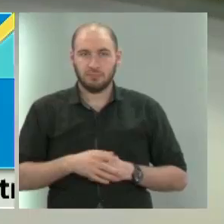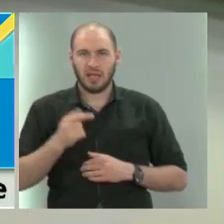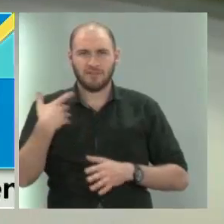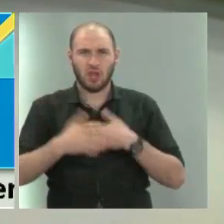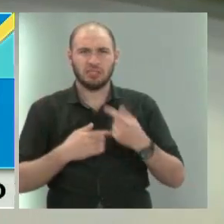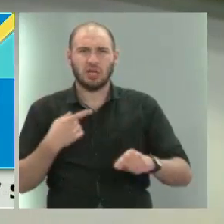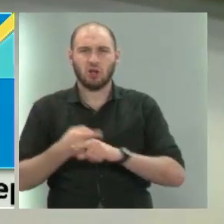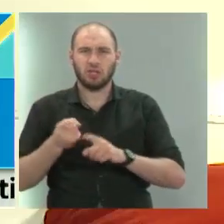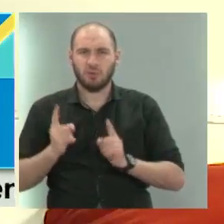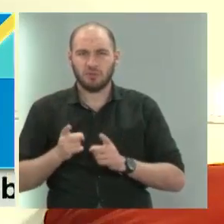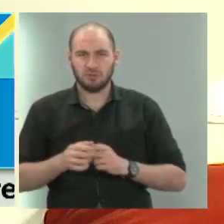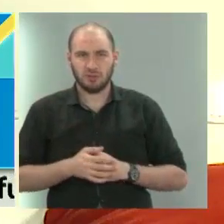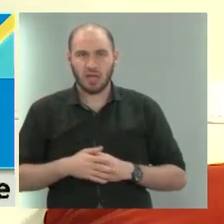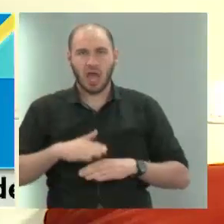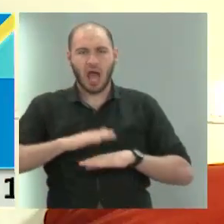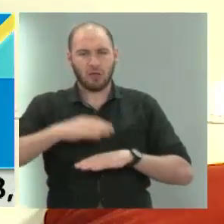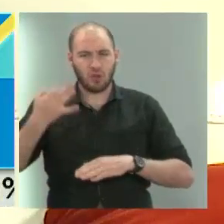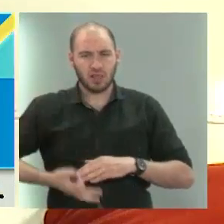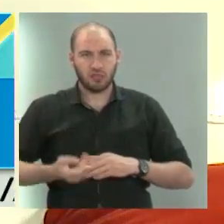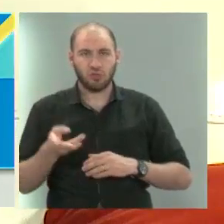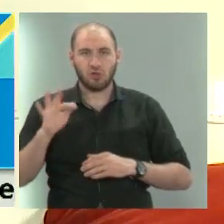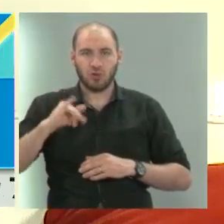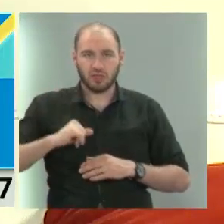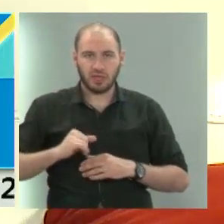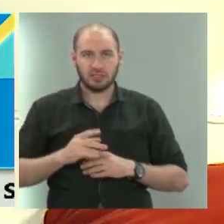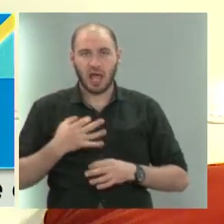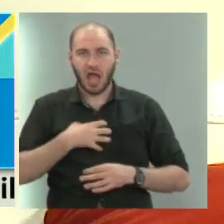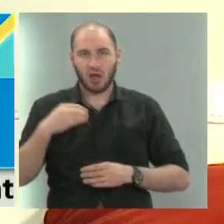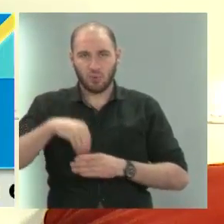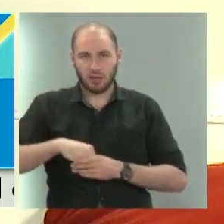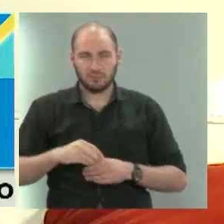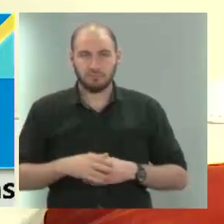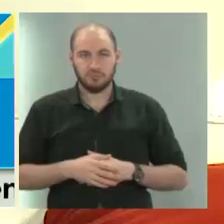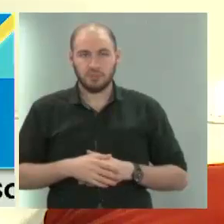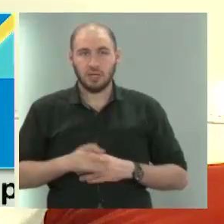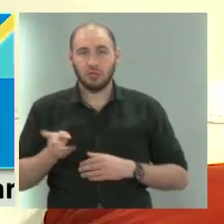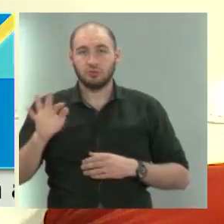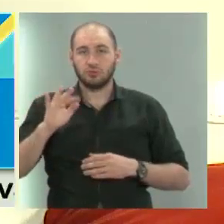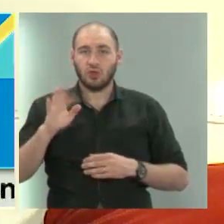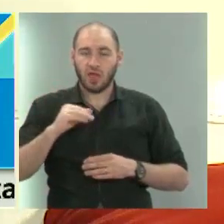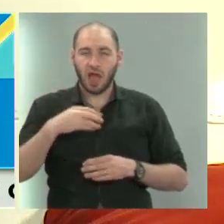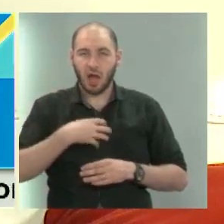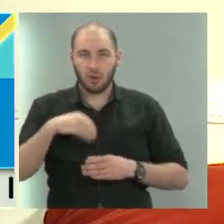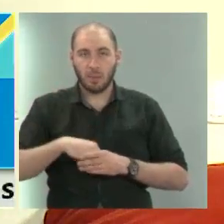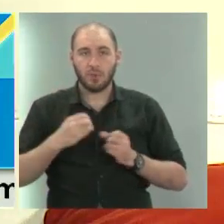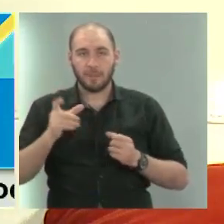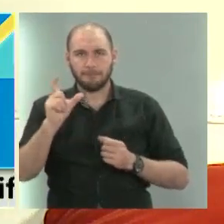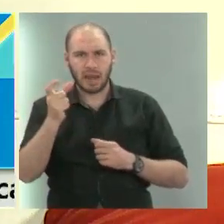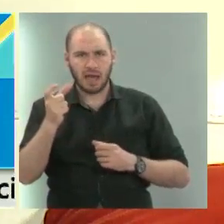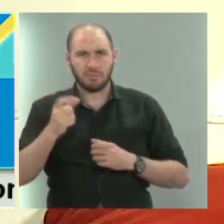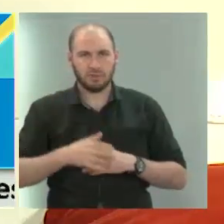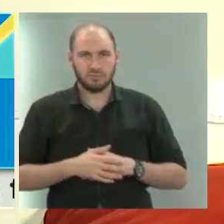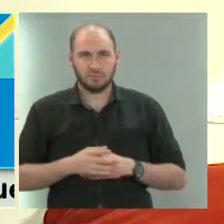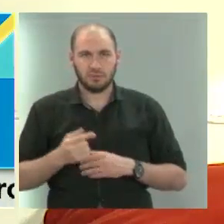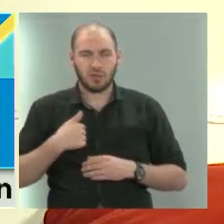agresiones contra los docentes. La autoridad se gana todos los días en el aula, se gana todos los días. ¿Por qué? Porque si el concepto que uno toma